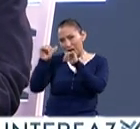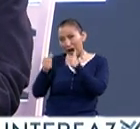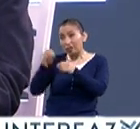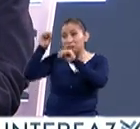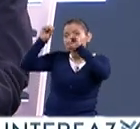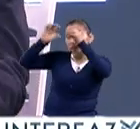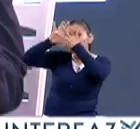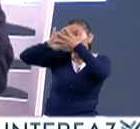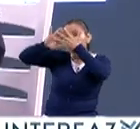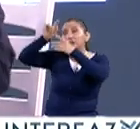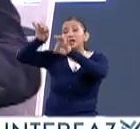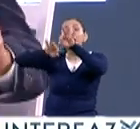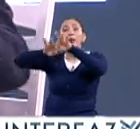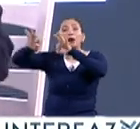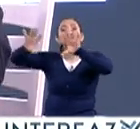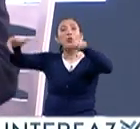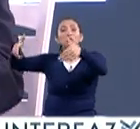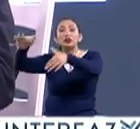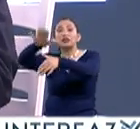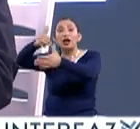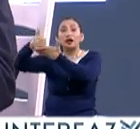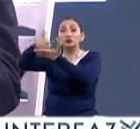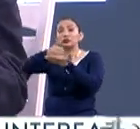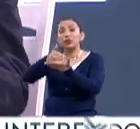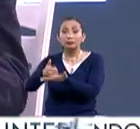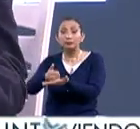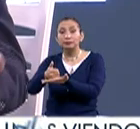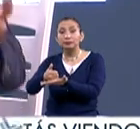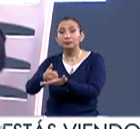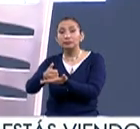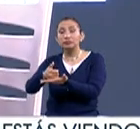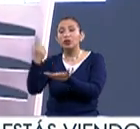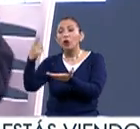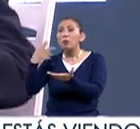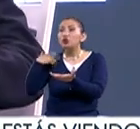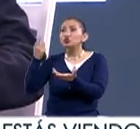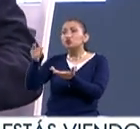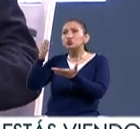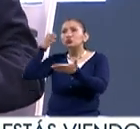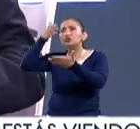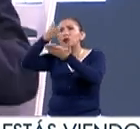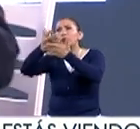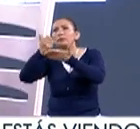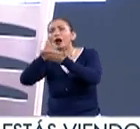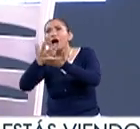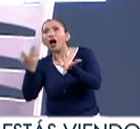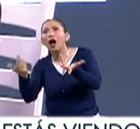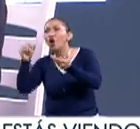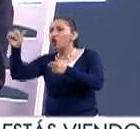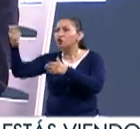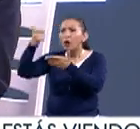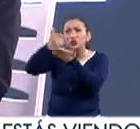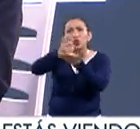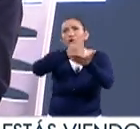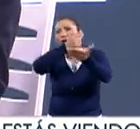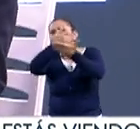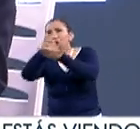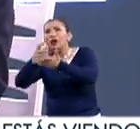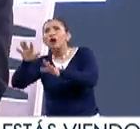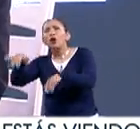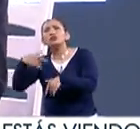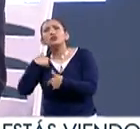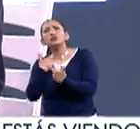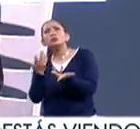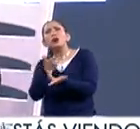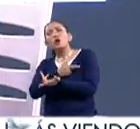plásticos, estos son trabajos comunitarios. Son como un magneto en donde tú participas, el otro participa, y uno dice, bueno, es que